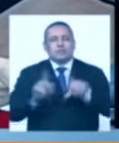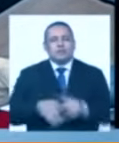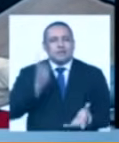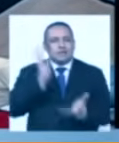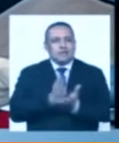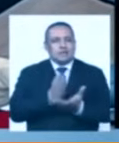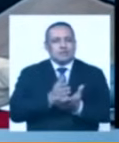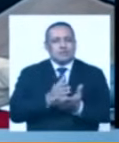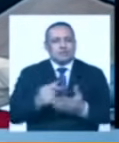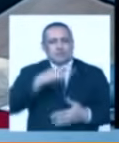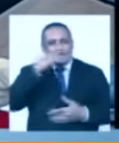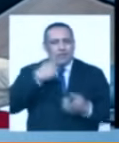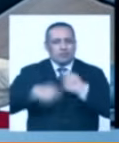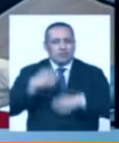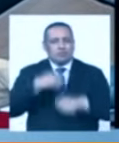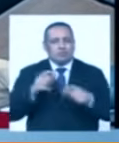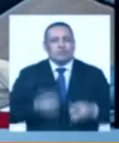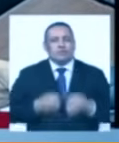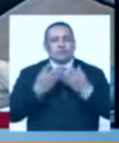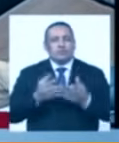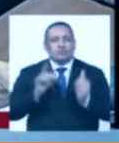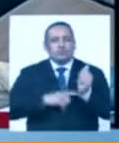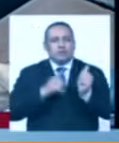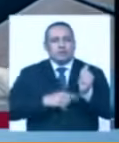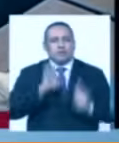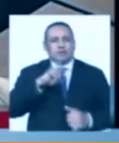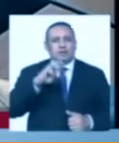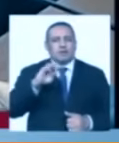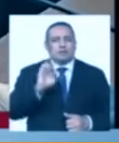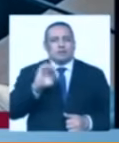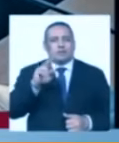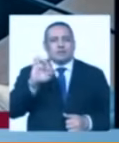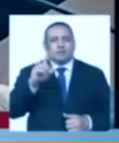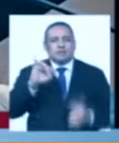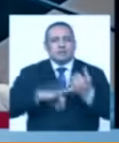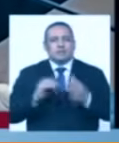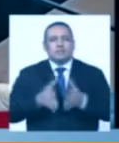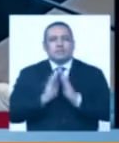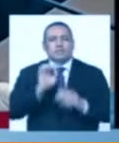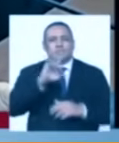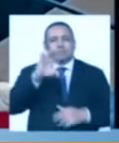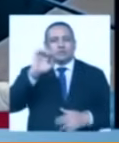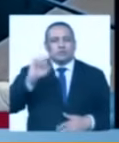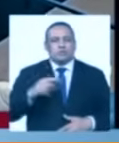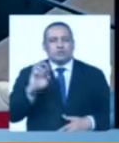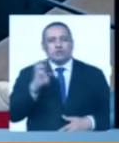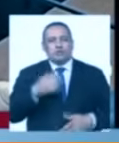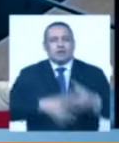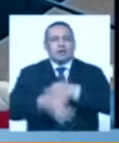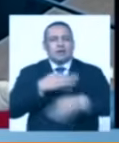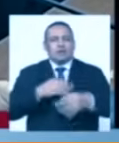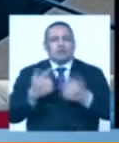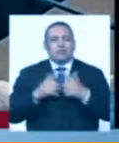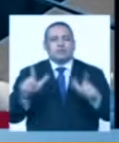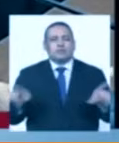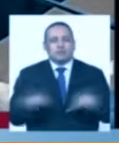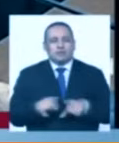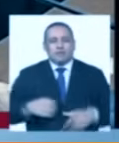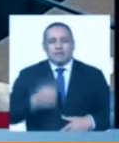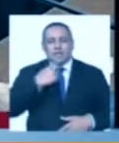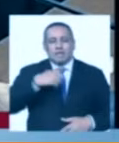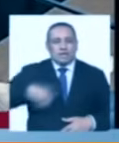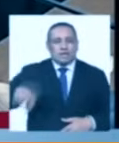por narcotráfico, reveló que su hermana, Emma Benavides, pedía $150,000 a cambio de la libertad. Fueron